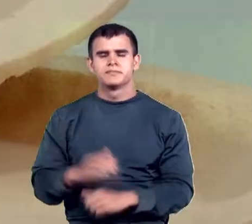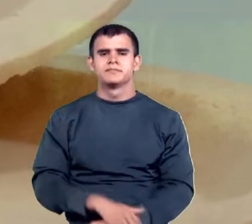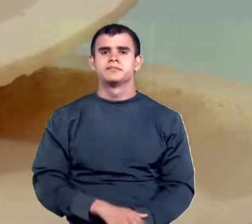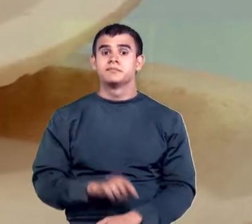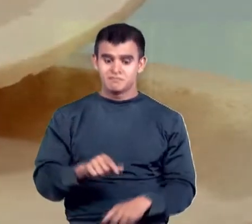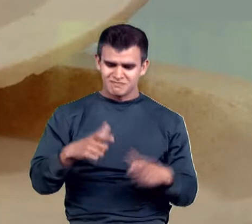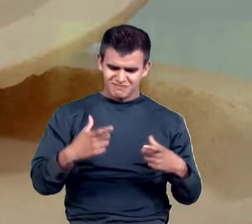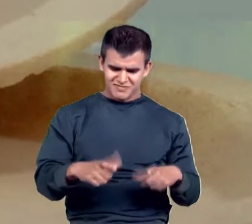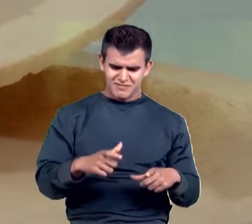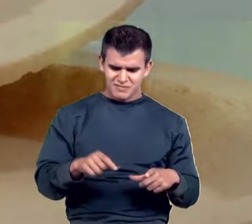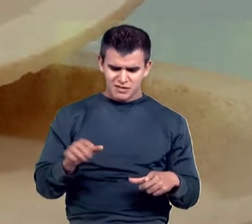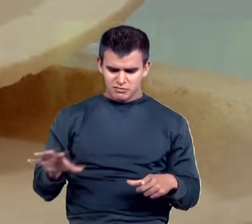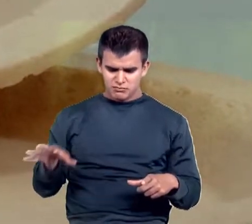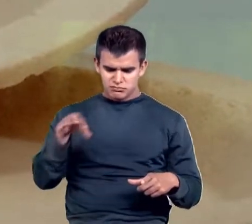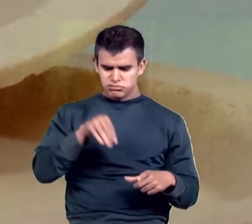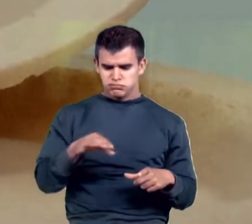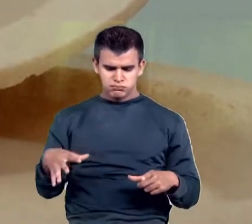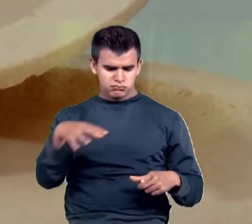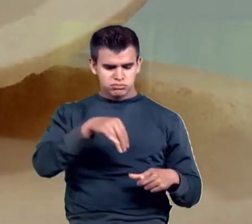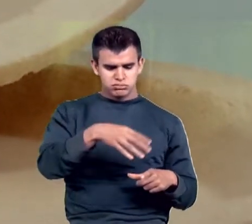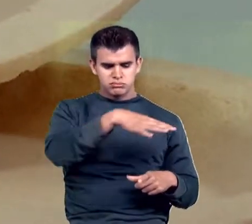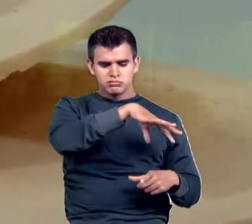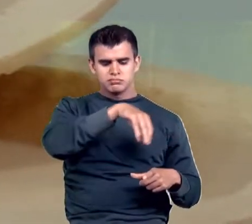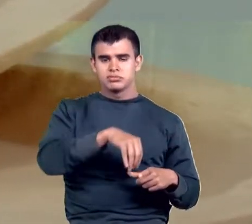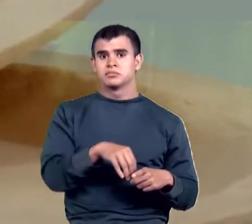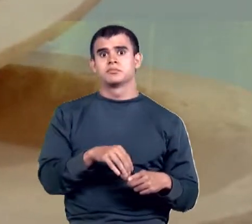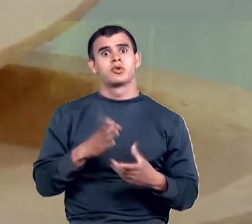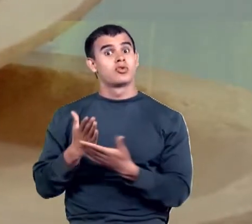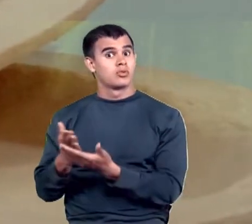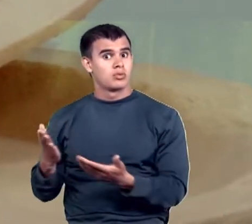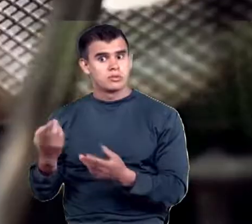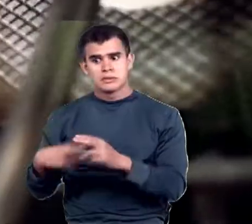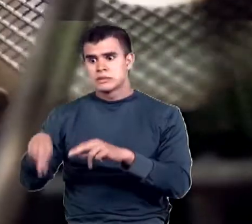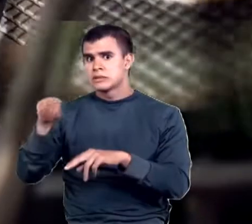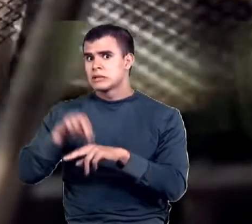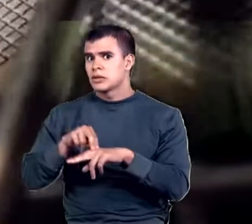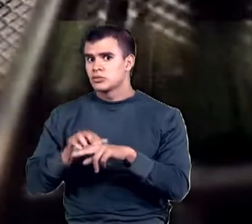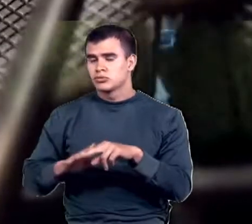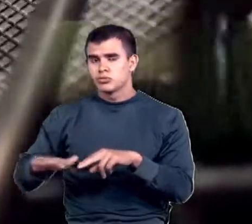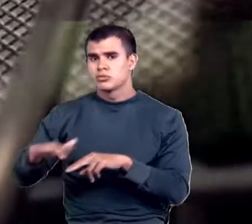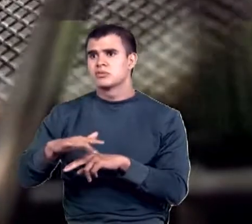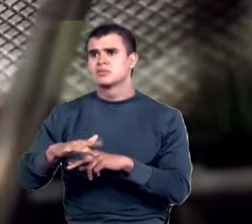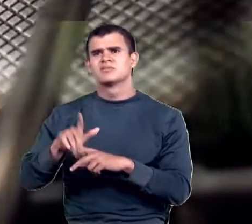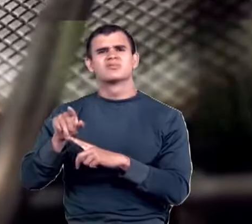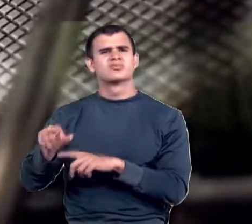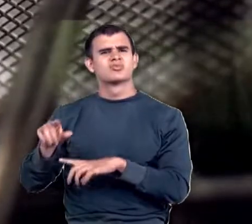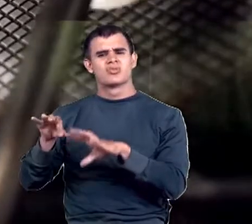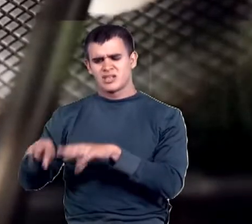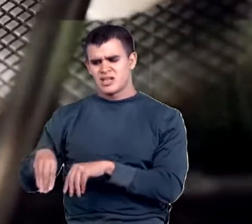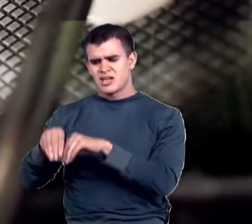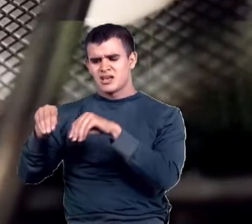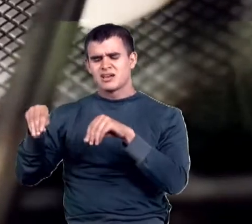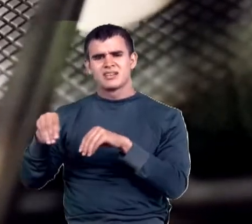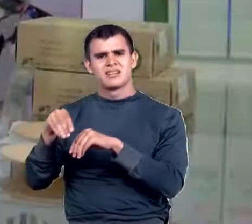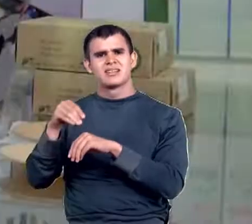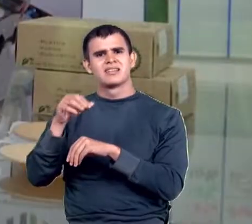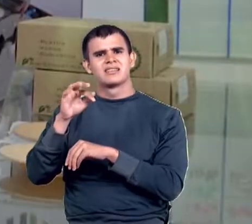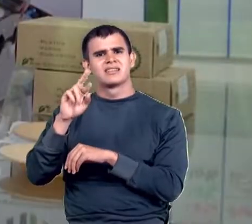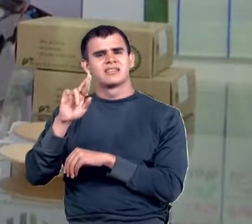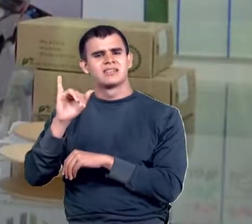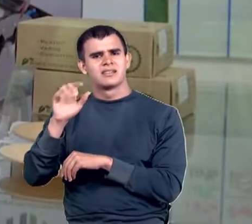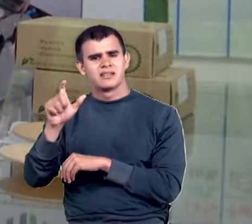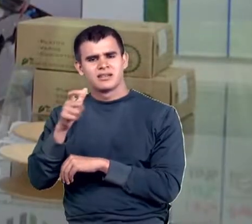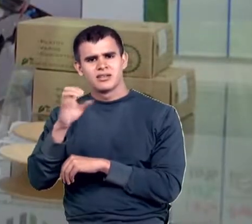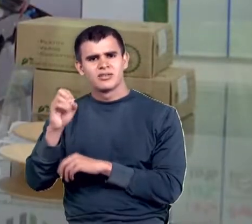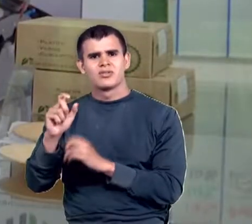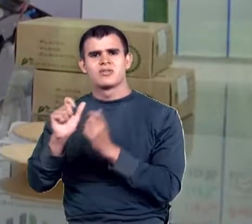comestible. Los platos están hechos de productos totalmente naturales, no tienen conservantes. Son harinas de